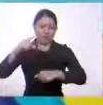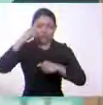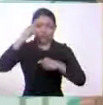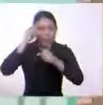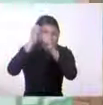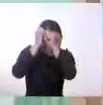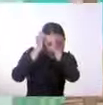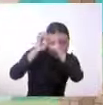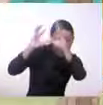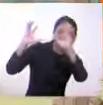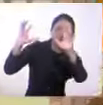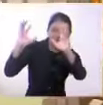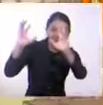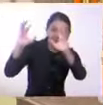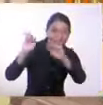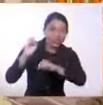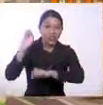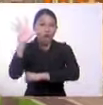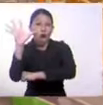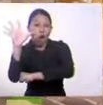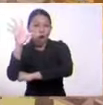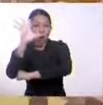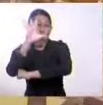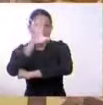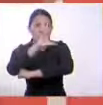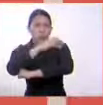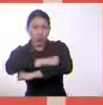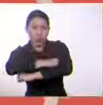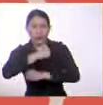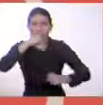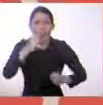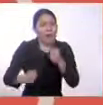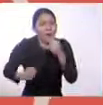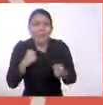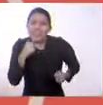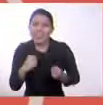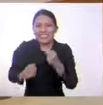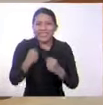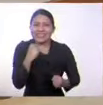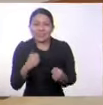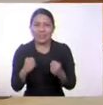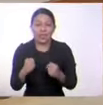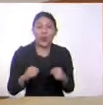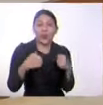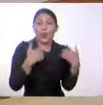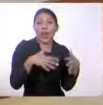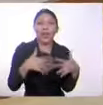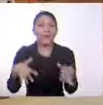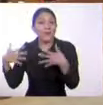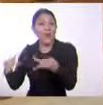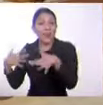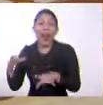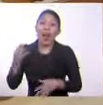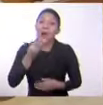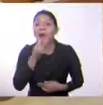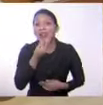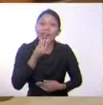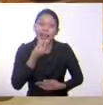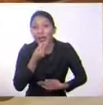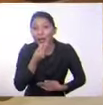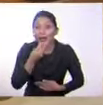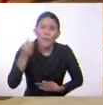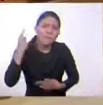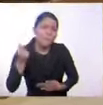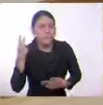imaginando cuando la tarde llega. Corren que te corren, jugamos con el